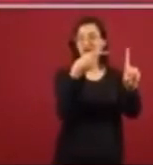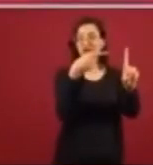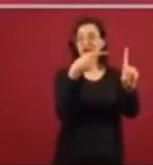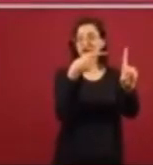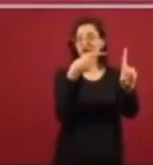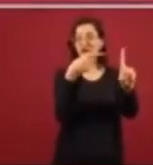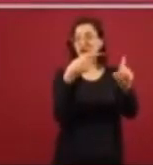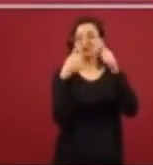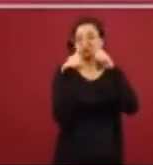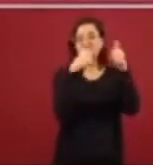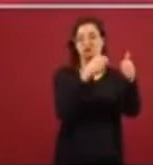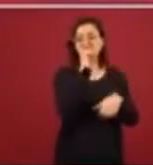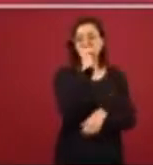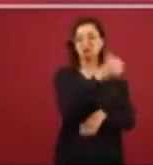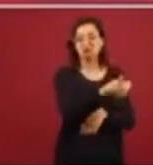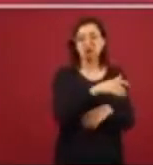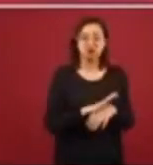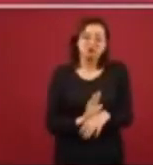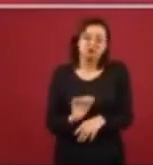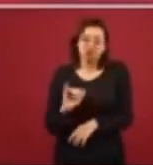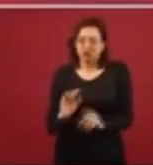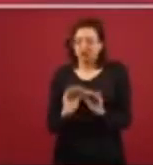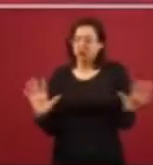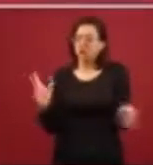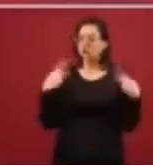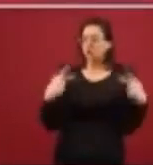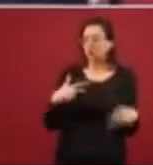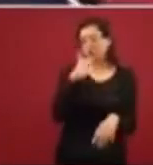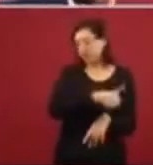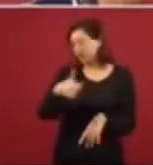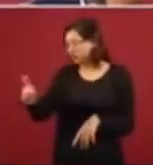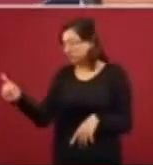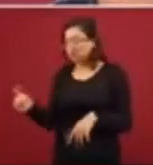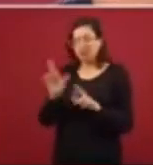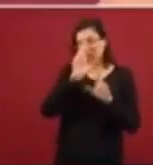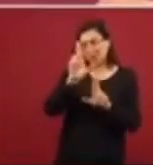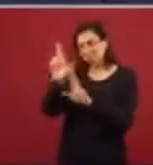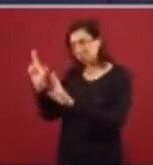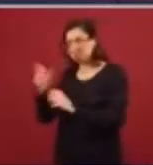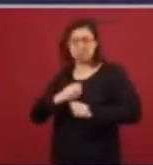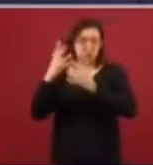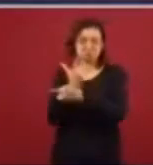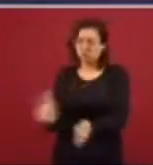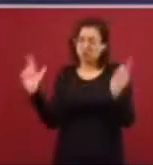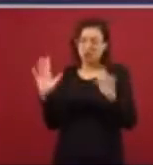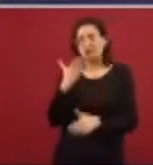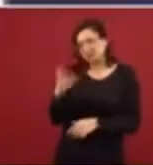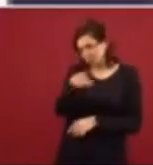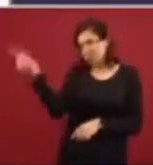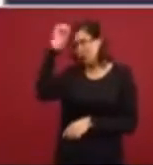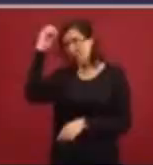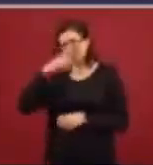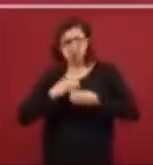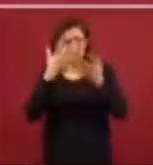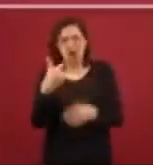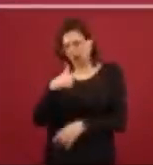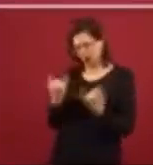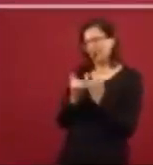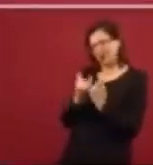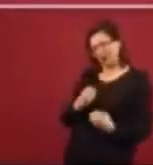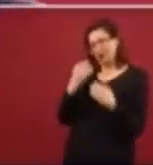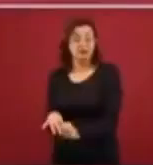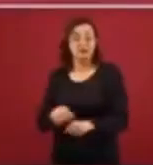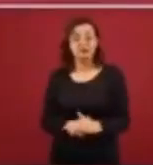somos respetuosos y que cada quien se manifieste, y somos libres, pues por eso yo también hago uso de mi derecho a la réplica, pero vamos a